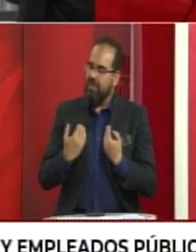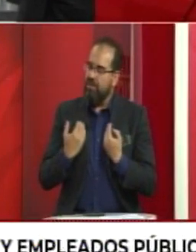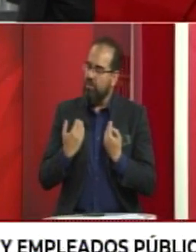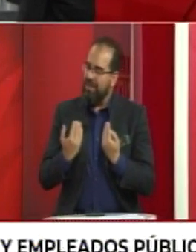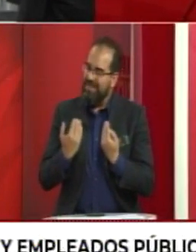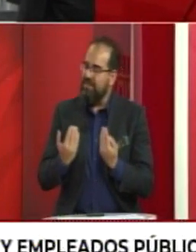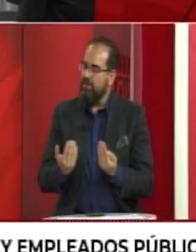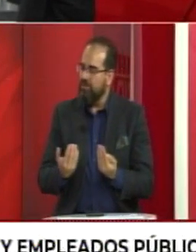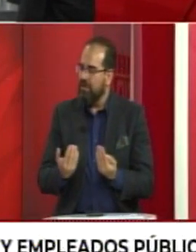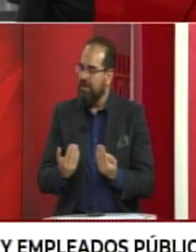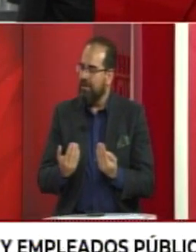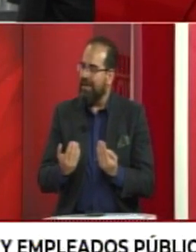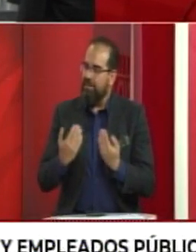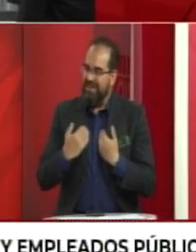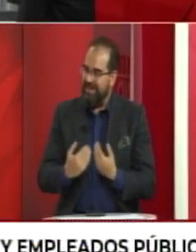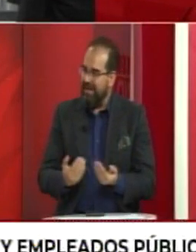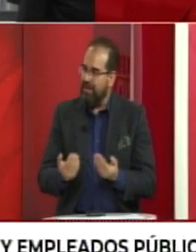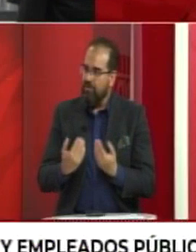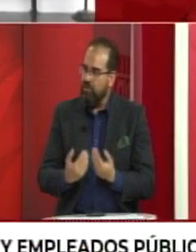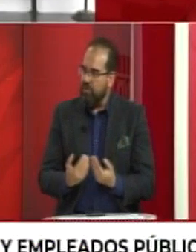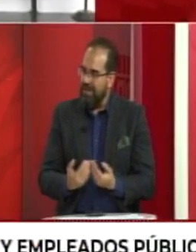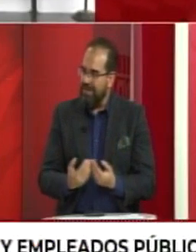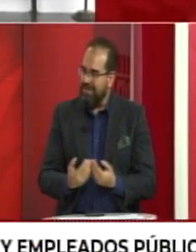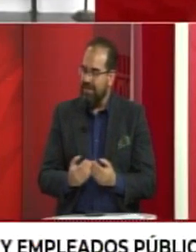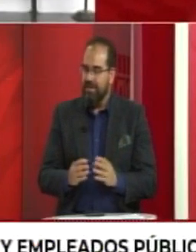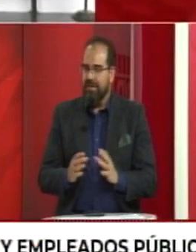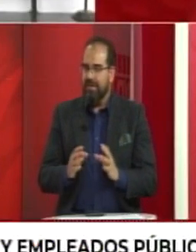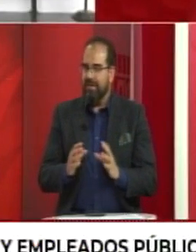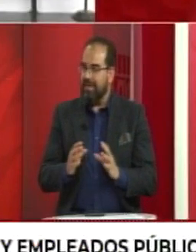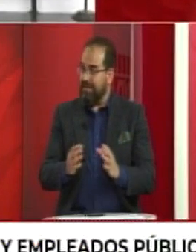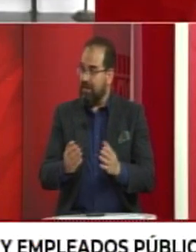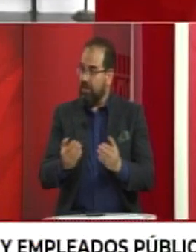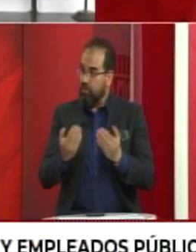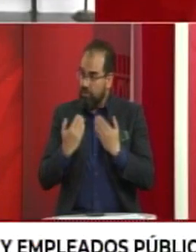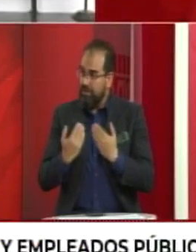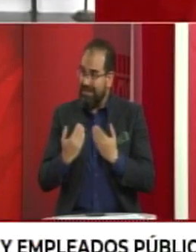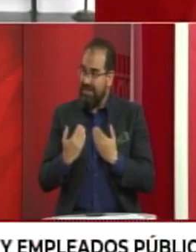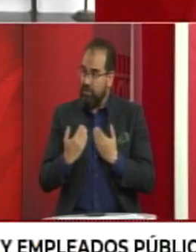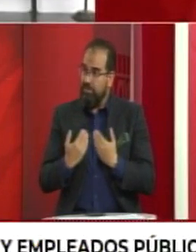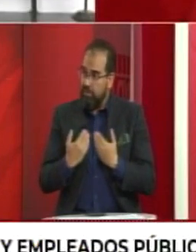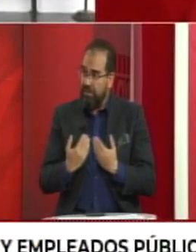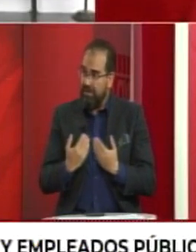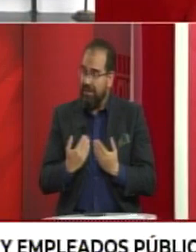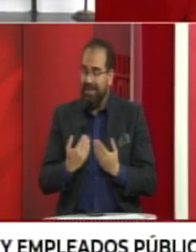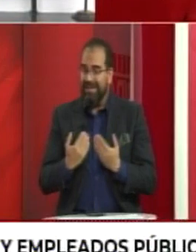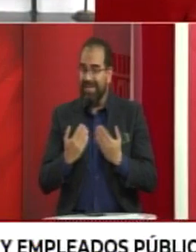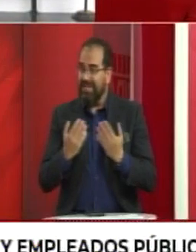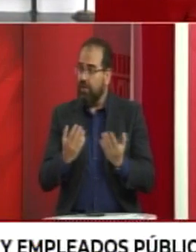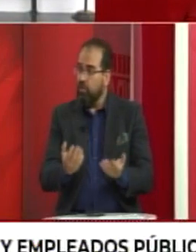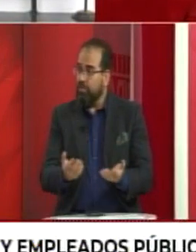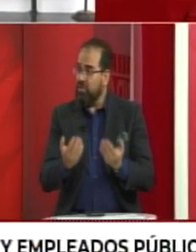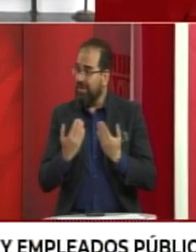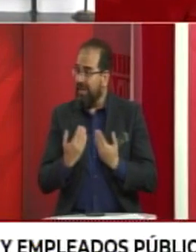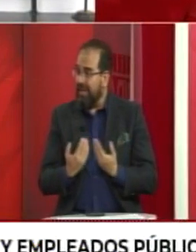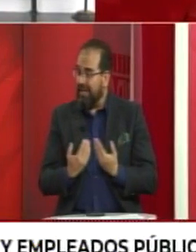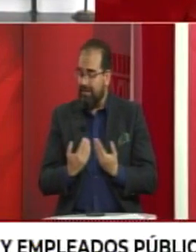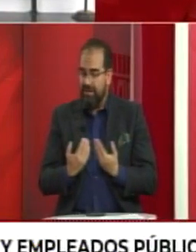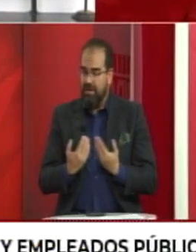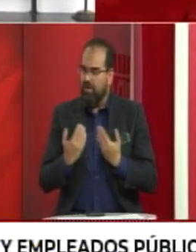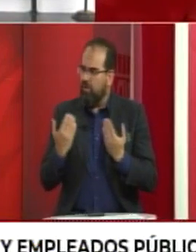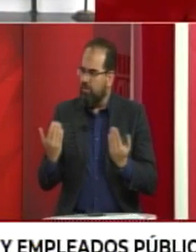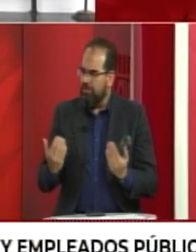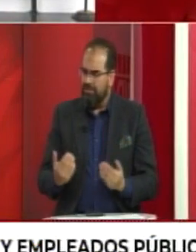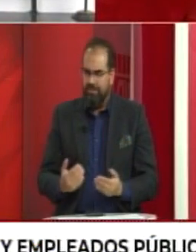tu decisión de capacitarte todos los días, desde tu decisión propia, desde tu posibilidad,